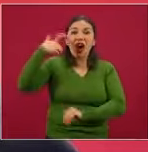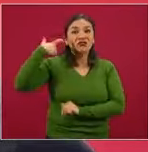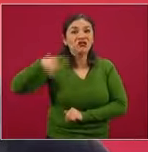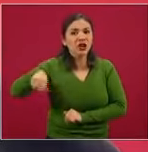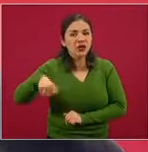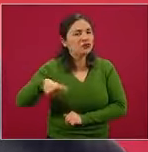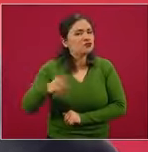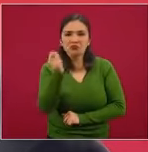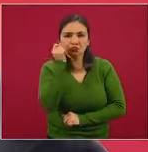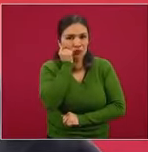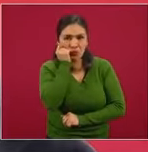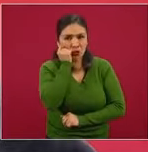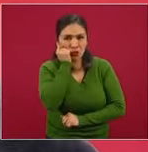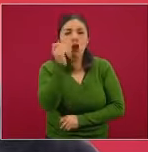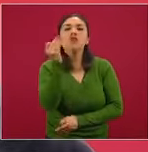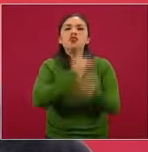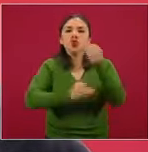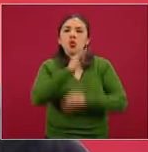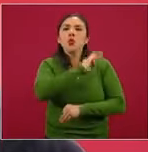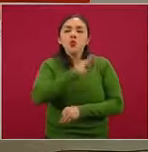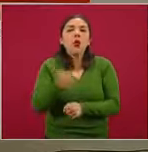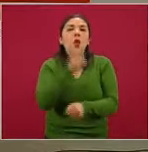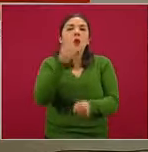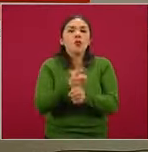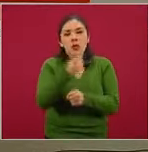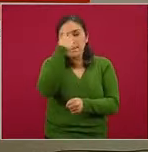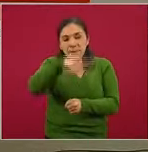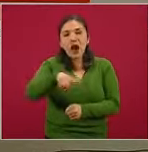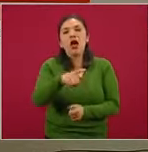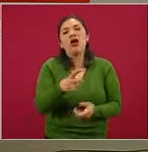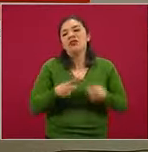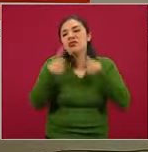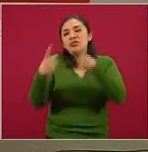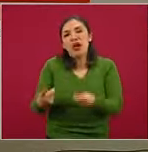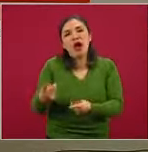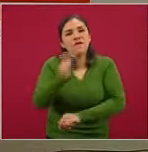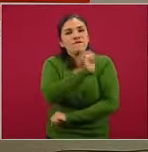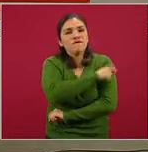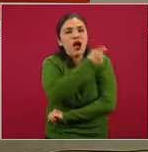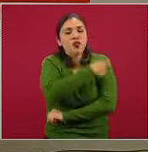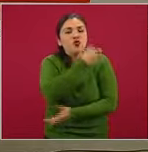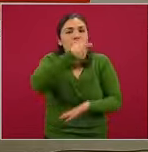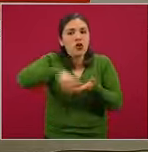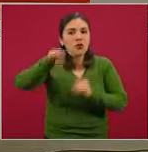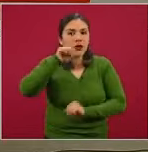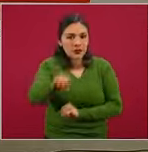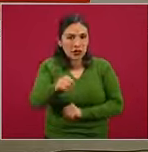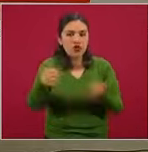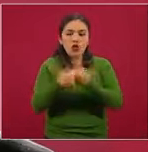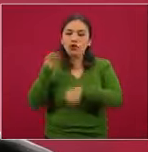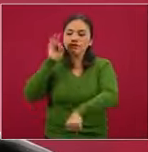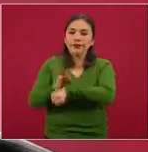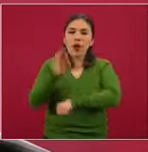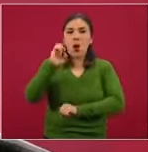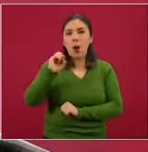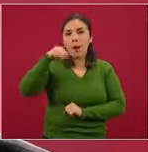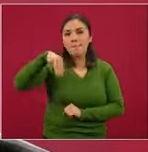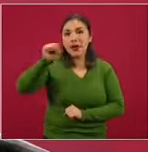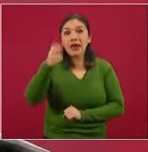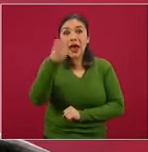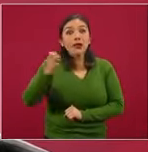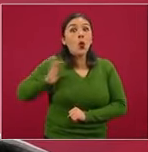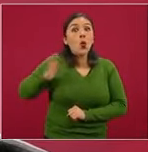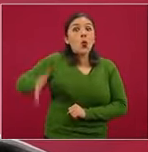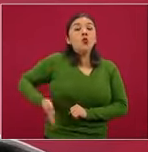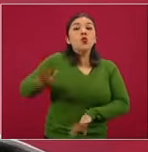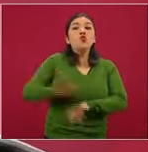recursos, que todos tengan oportunidades facilitadas por la Organización Mundial de la Salud. Es además motivo de orgullo porque